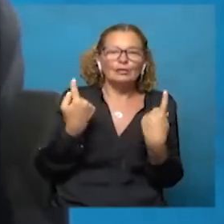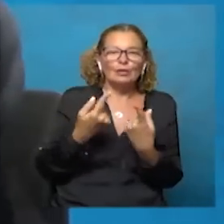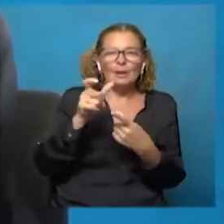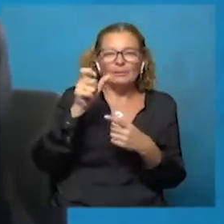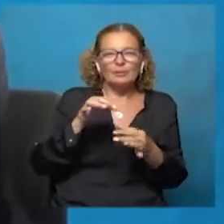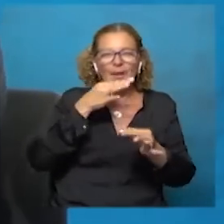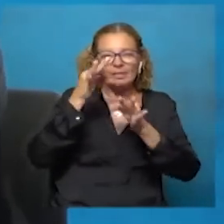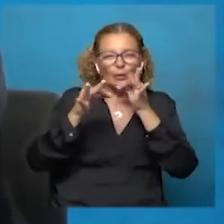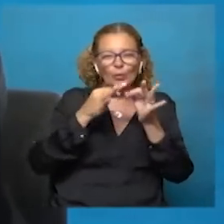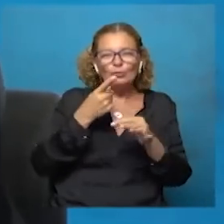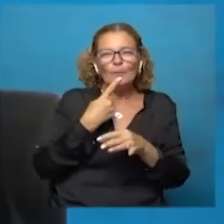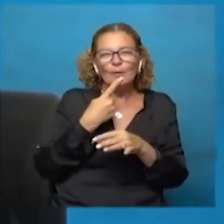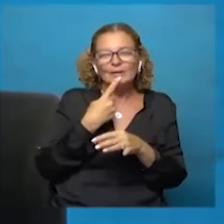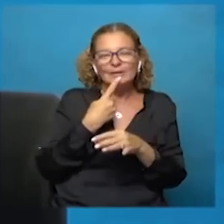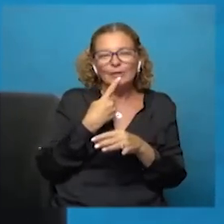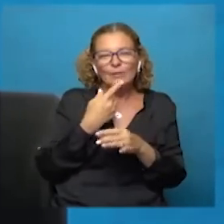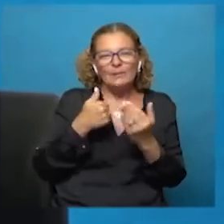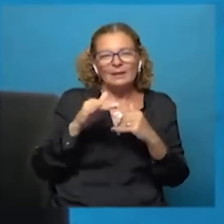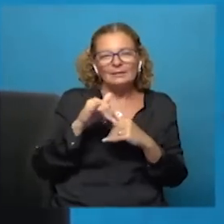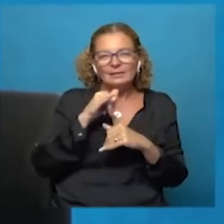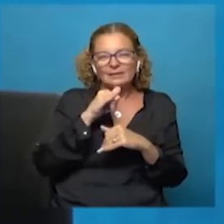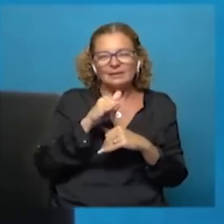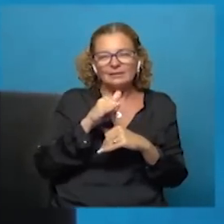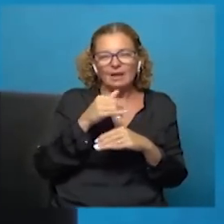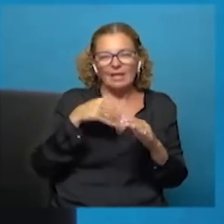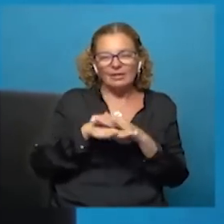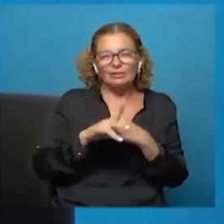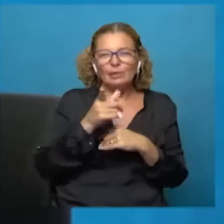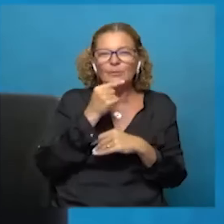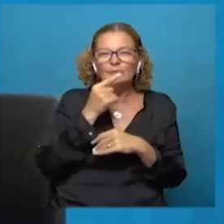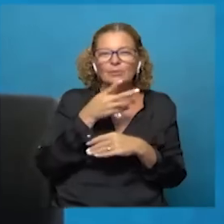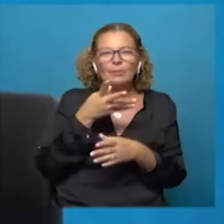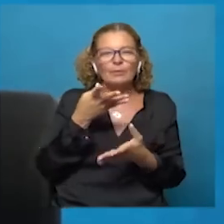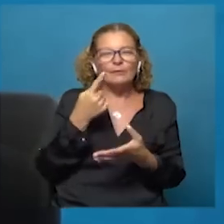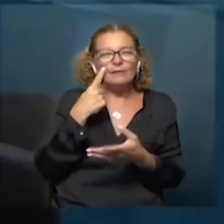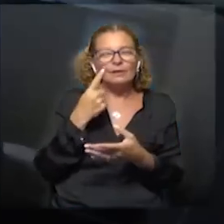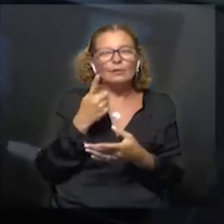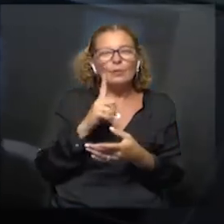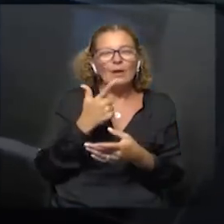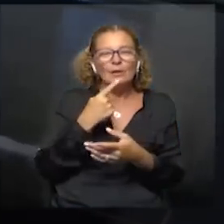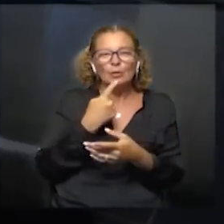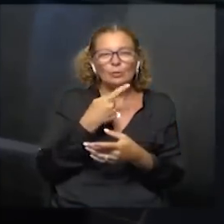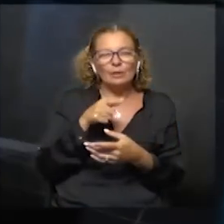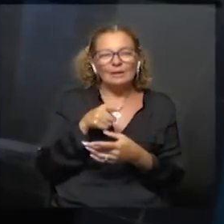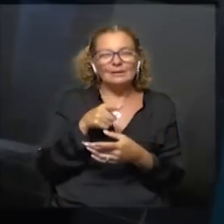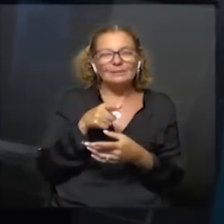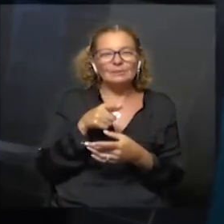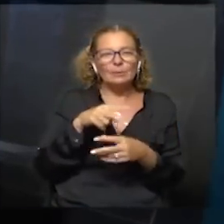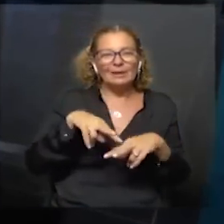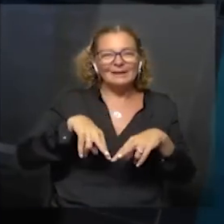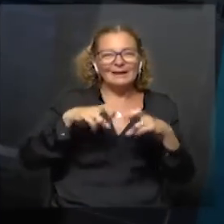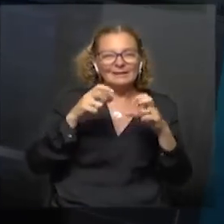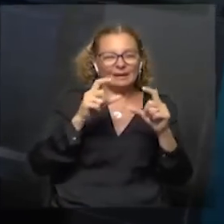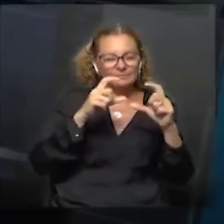Más allá del discurso político de Heber son mensajes a la interna de la policía también qué lectura haces eso sin duda ahí Creo que lo que hay que hacer es analizar